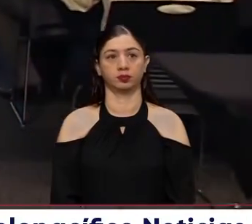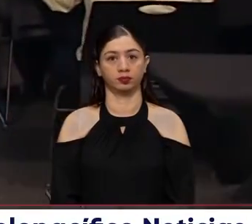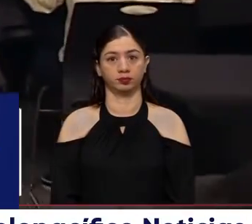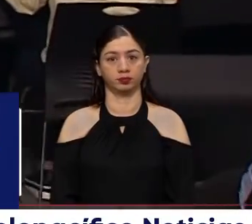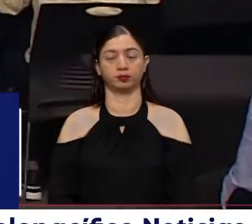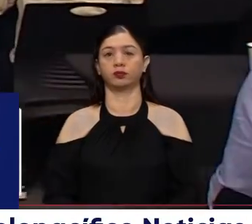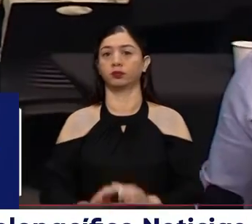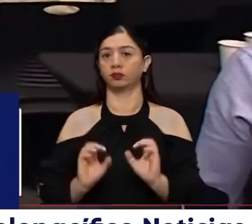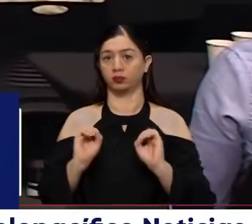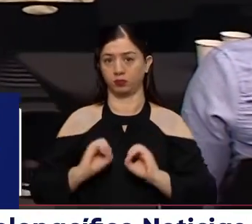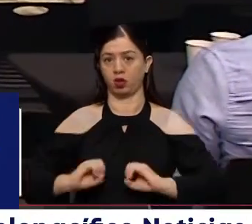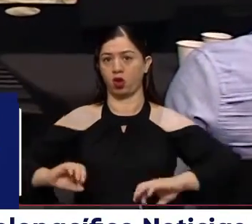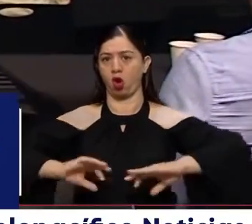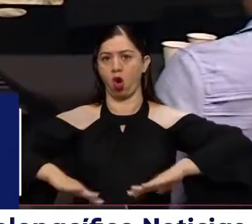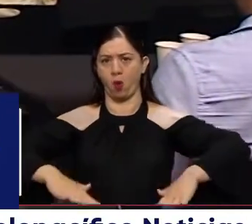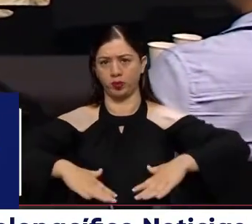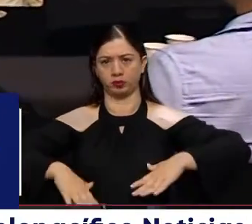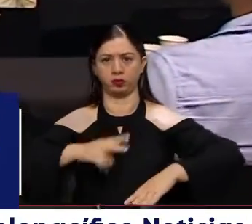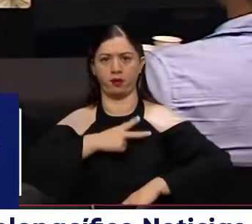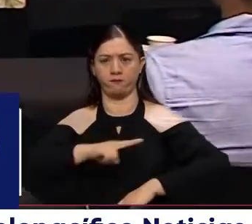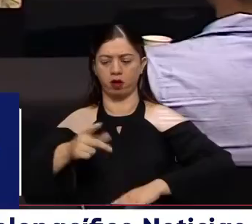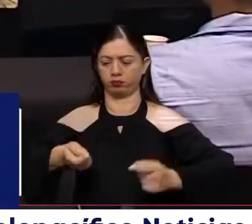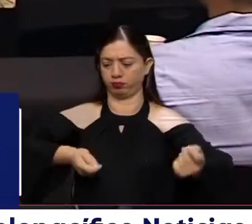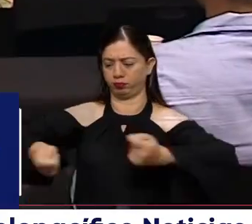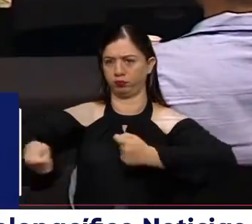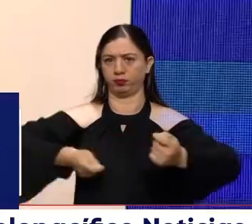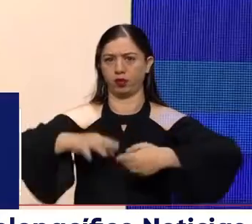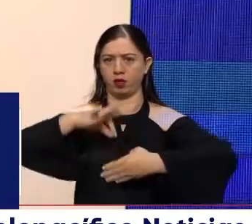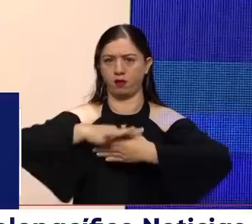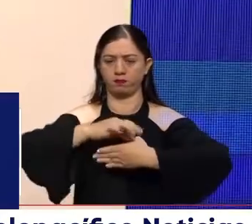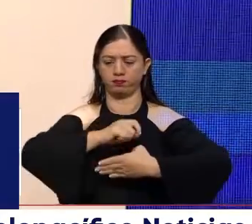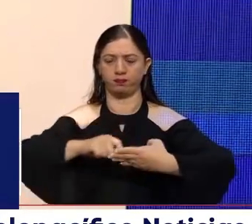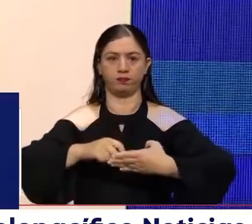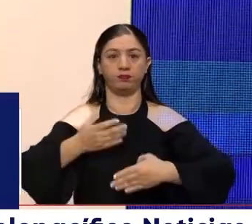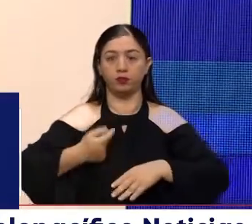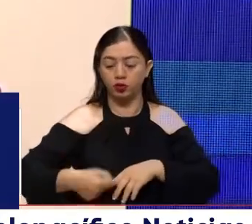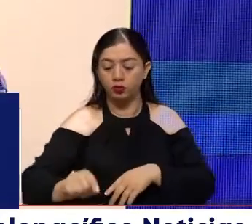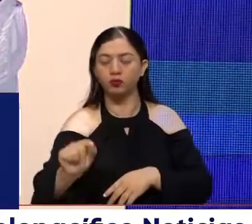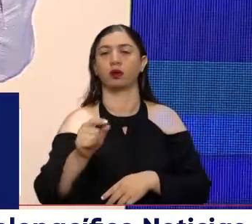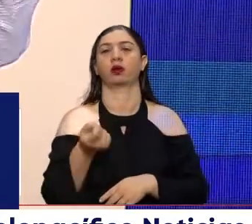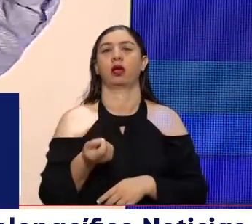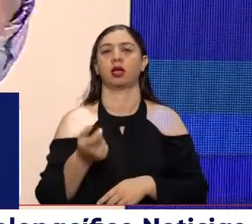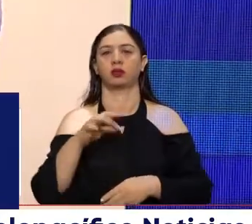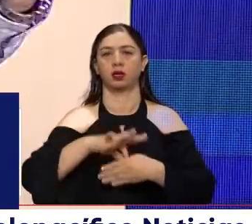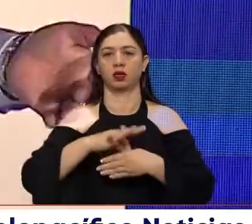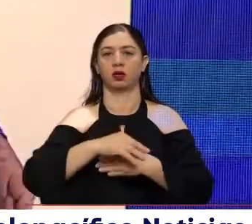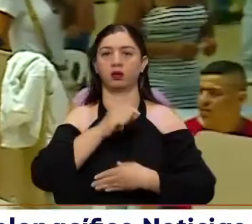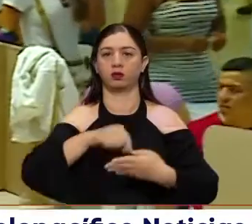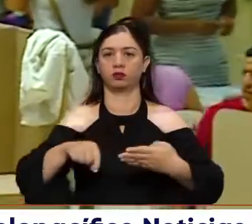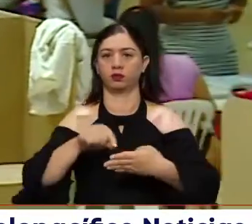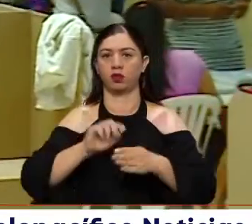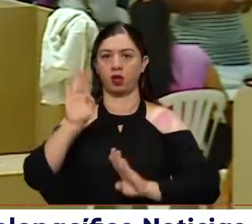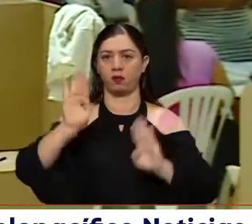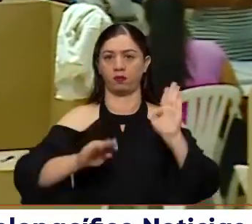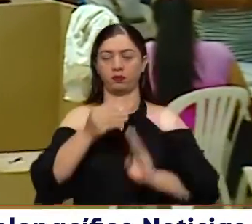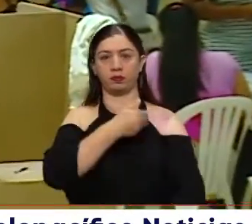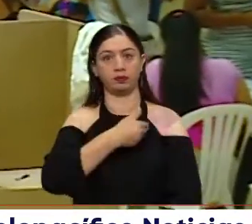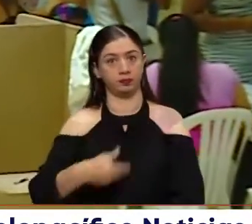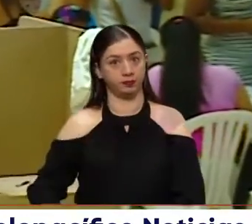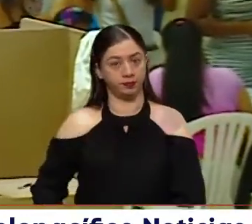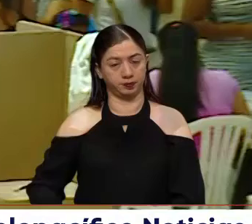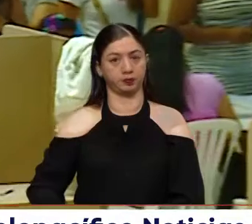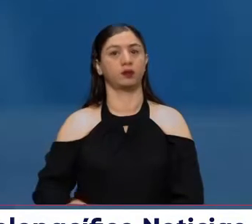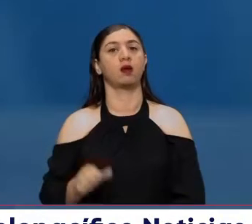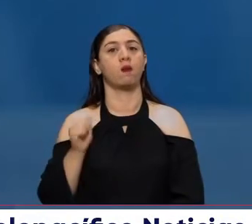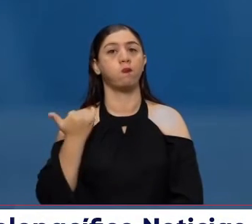La organización electoral en el Valle del Cauca va tomando forma a menos de 13 días de los comicios presidenciales. El potencial